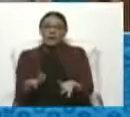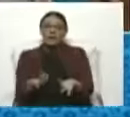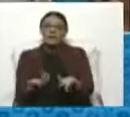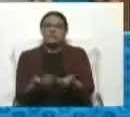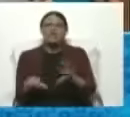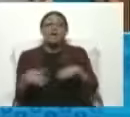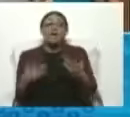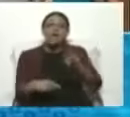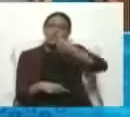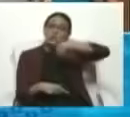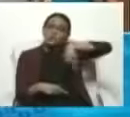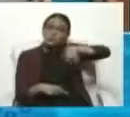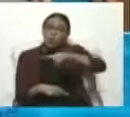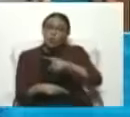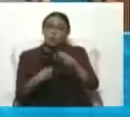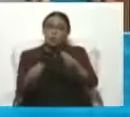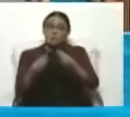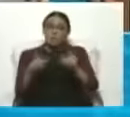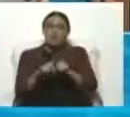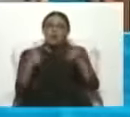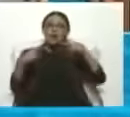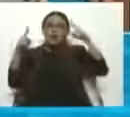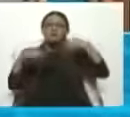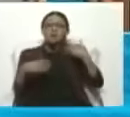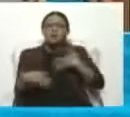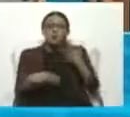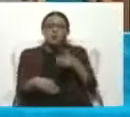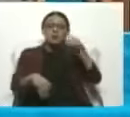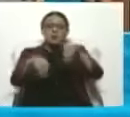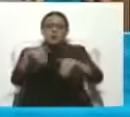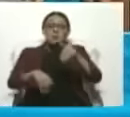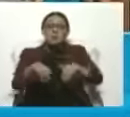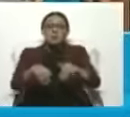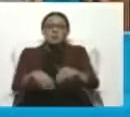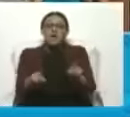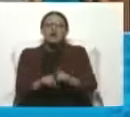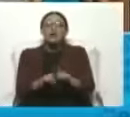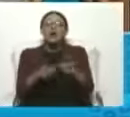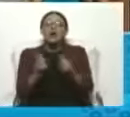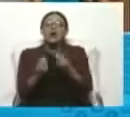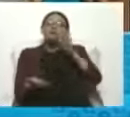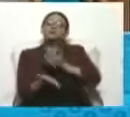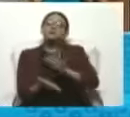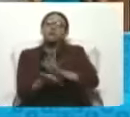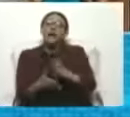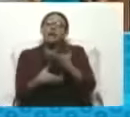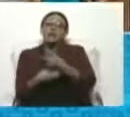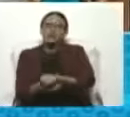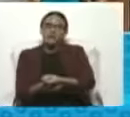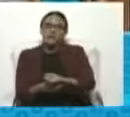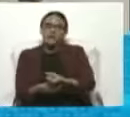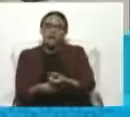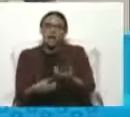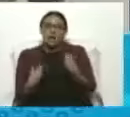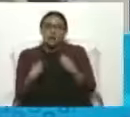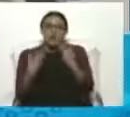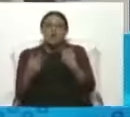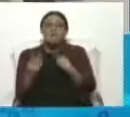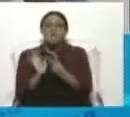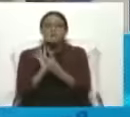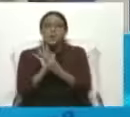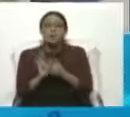las garantías para expresar su voluntad absoluta por